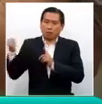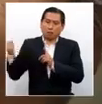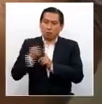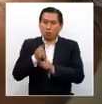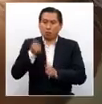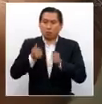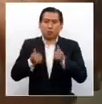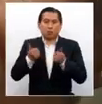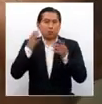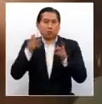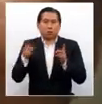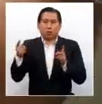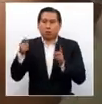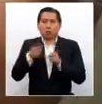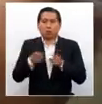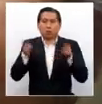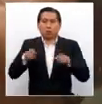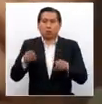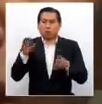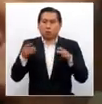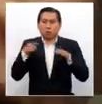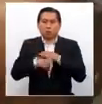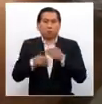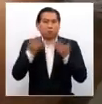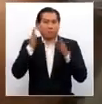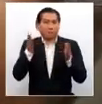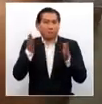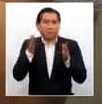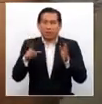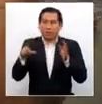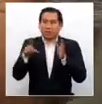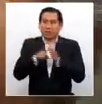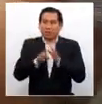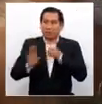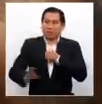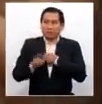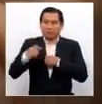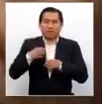le hacen, hasta dónde, hasta cuándo lo van a matar, porque no hay ley, no hay nada que lo